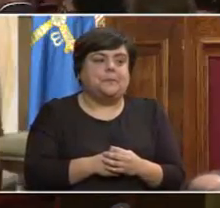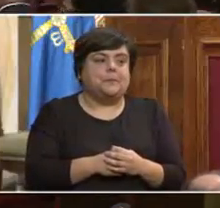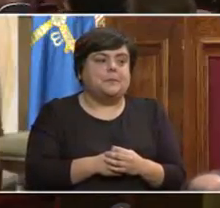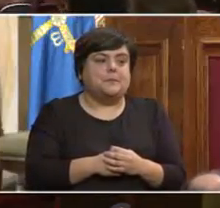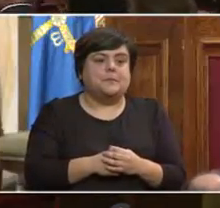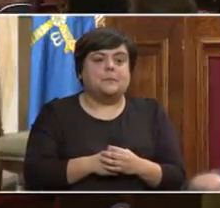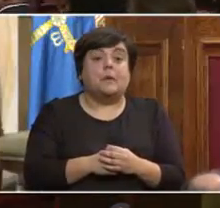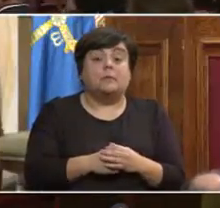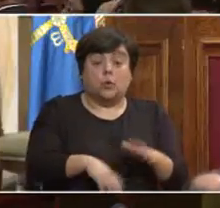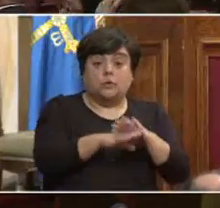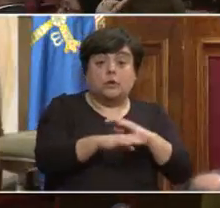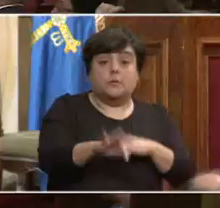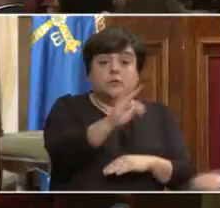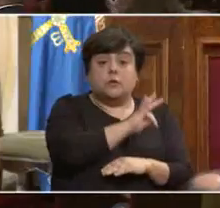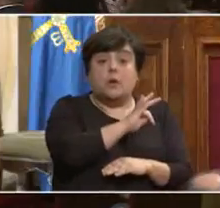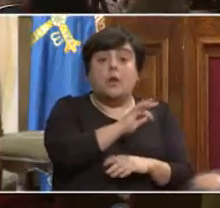A continuación,